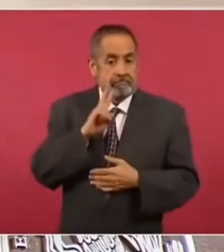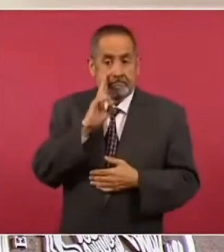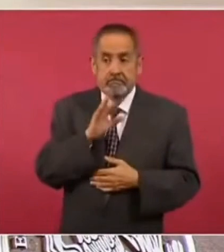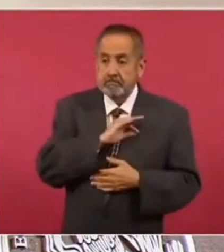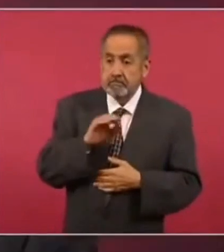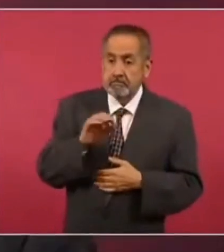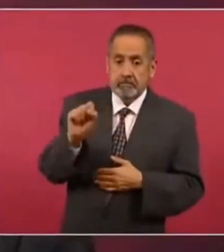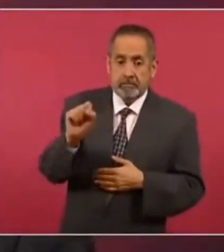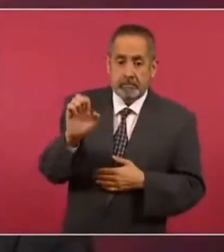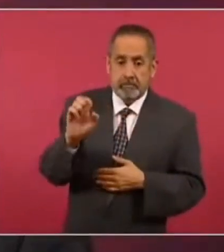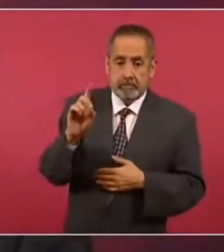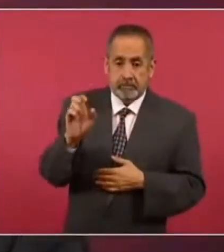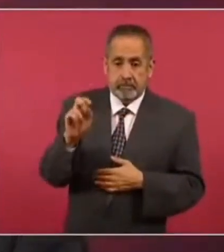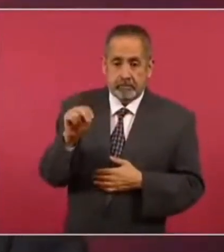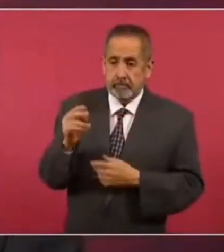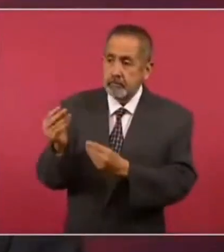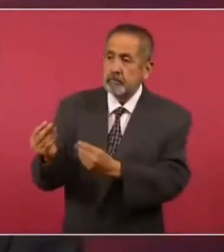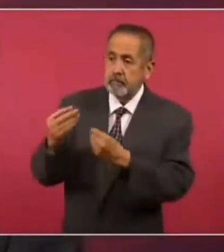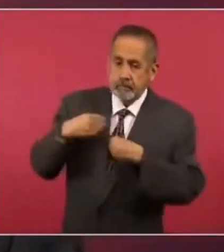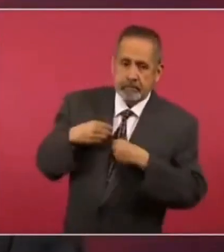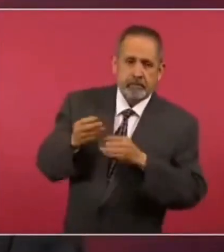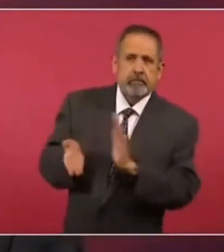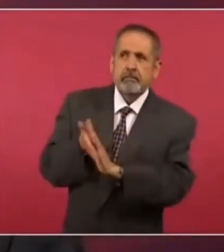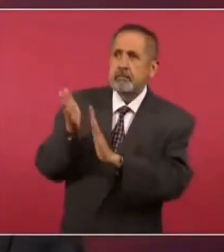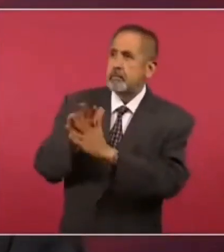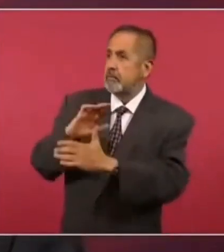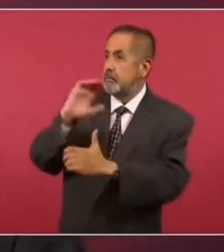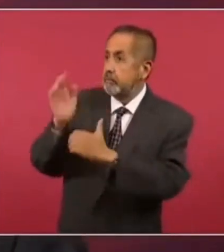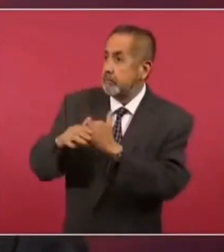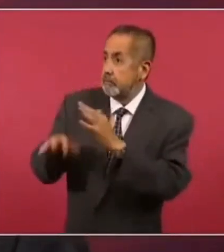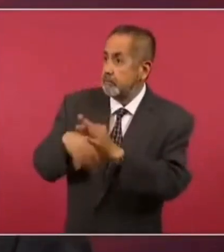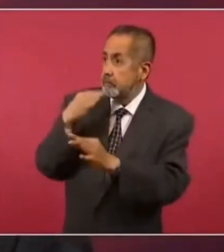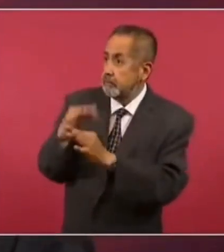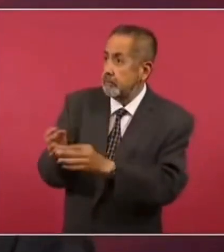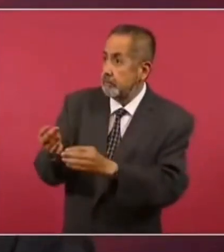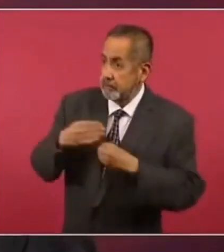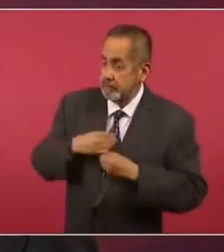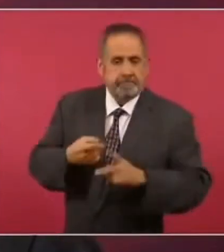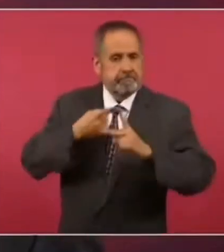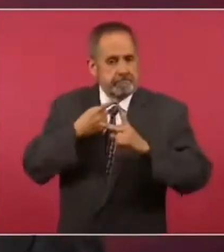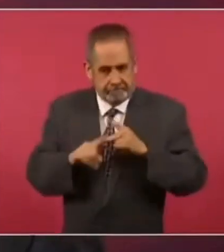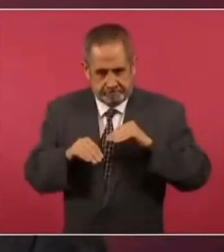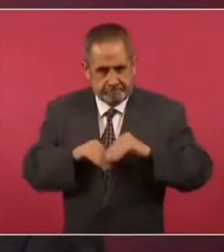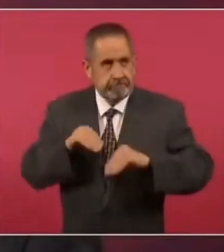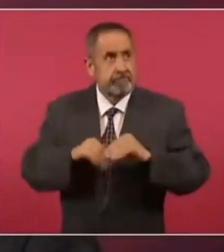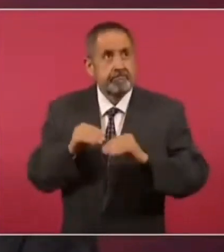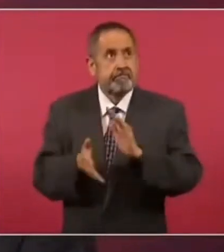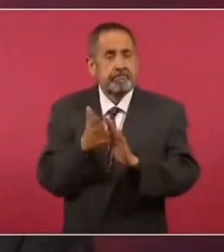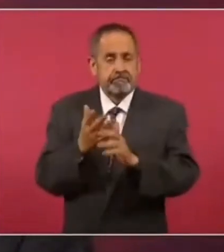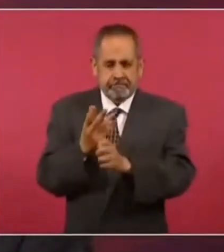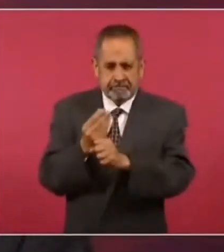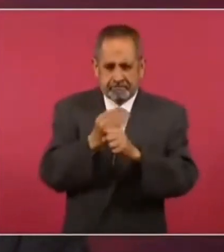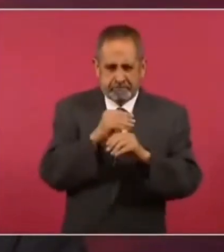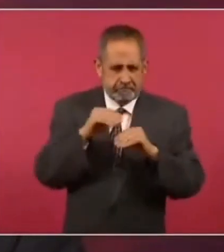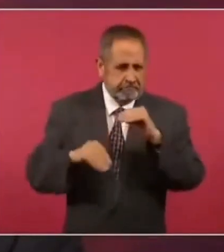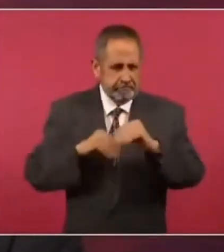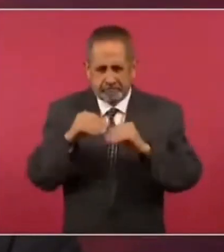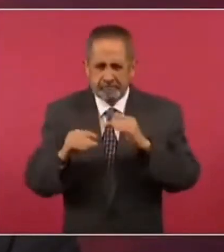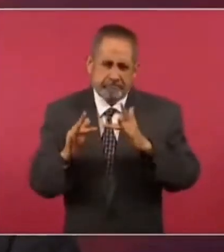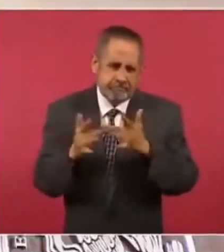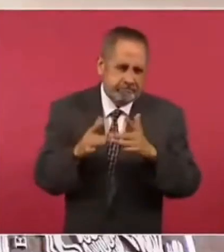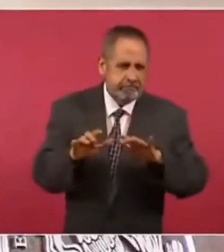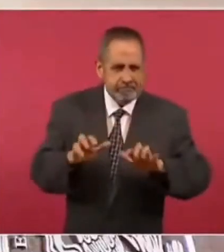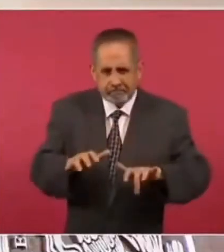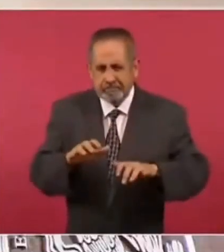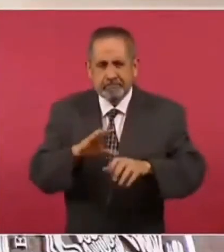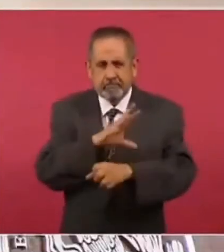Secretaría de la Defensa Nacional nos va entregando las sucursales operativas construidas, nosotros las equipamos